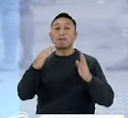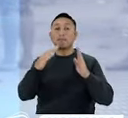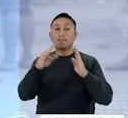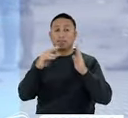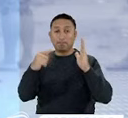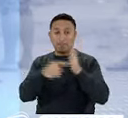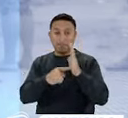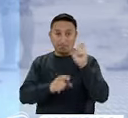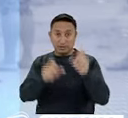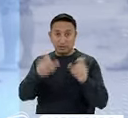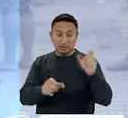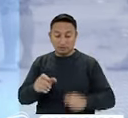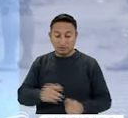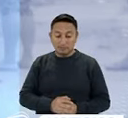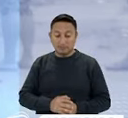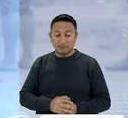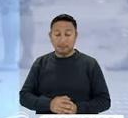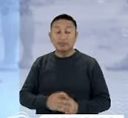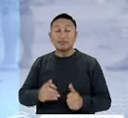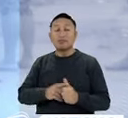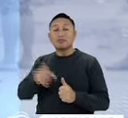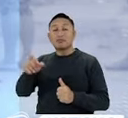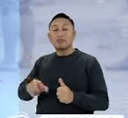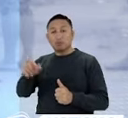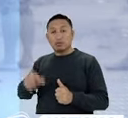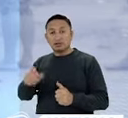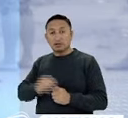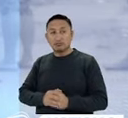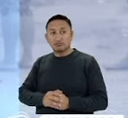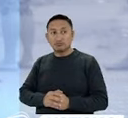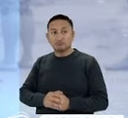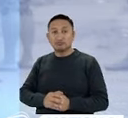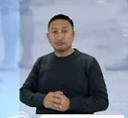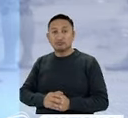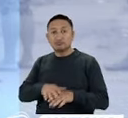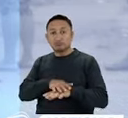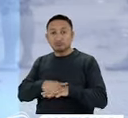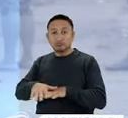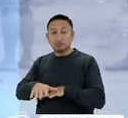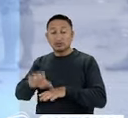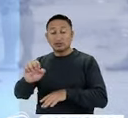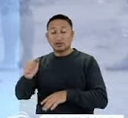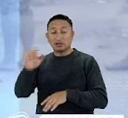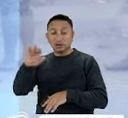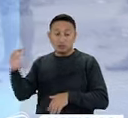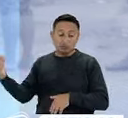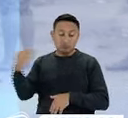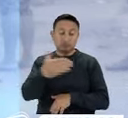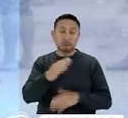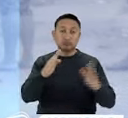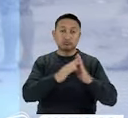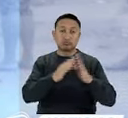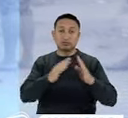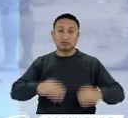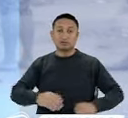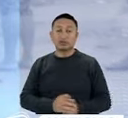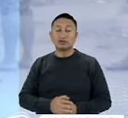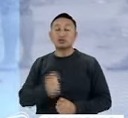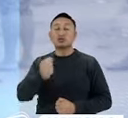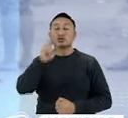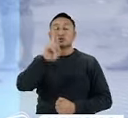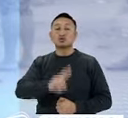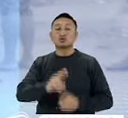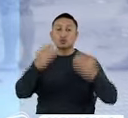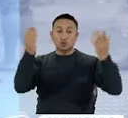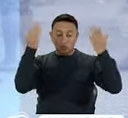personas. Los primeros habitantes llegaron desde las riberas del Estero Salado, en el sector del suburbio